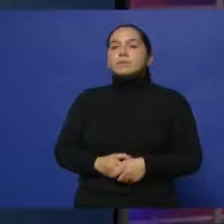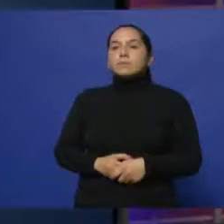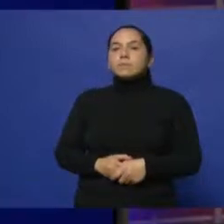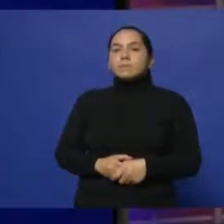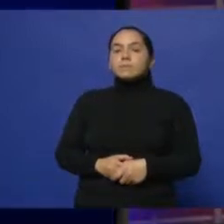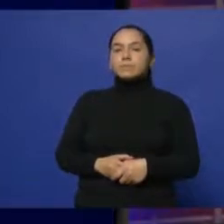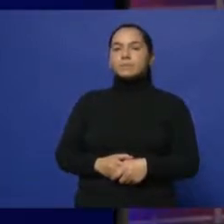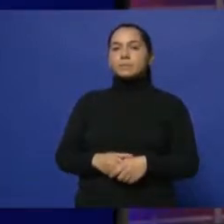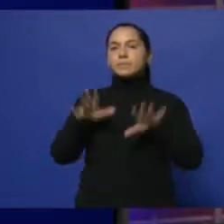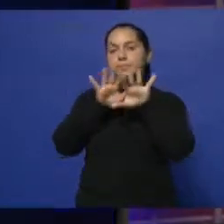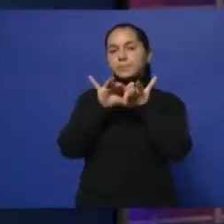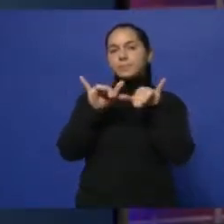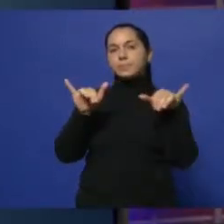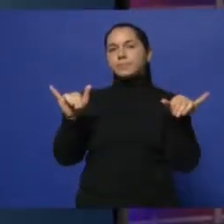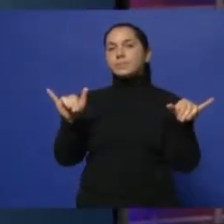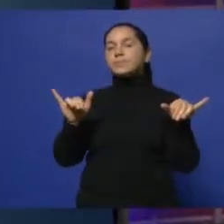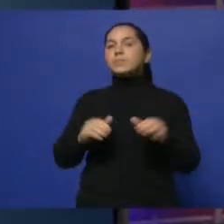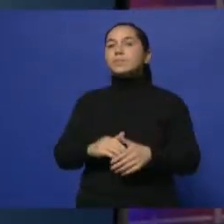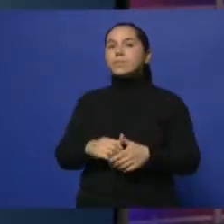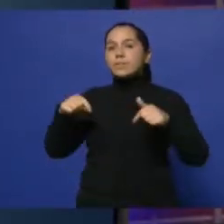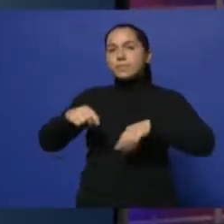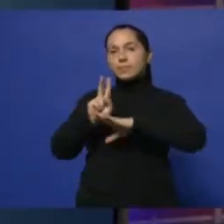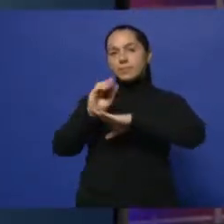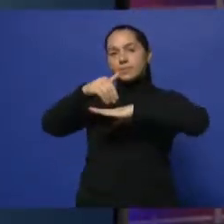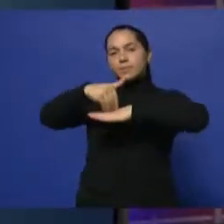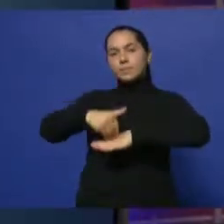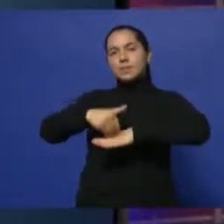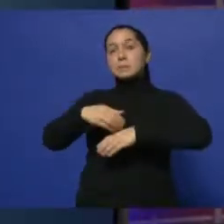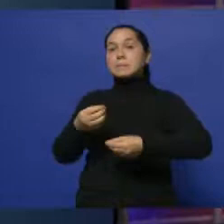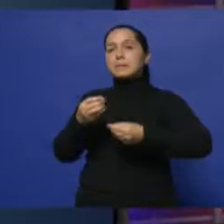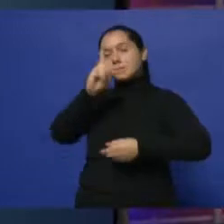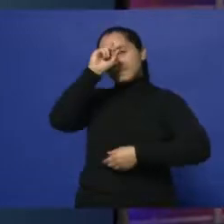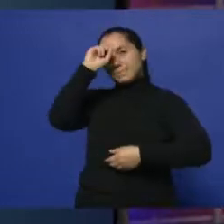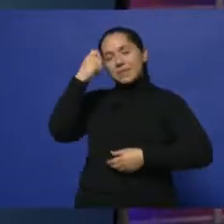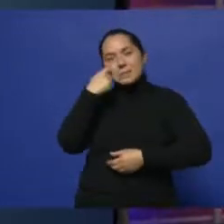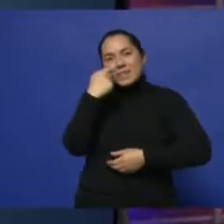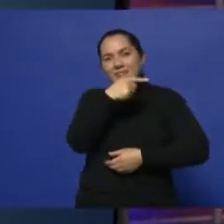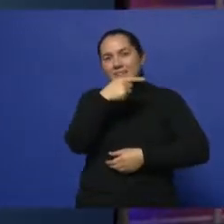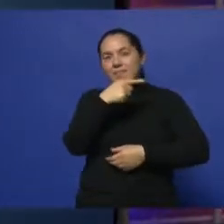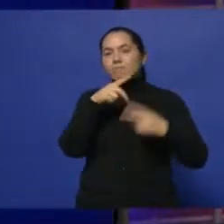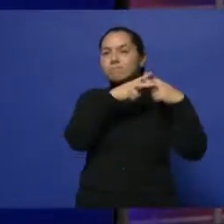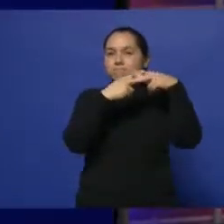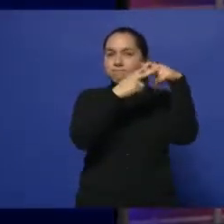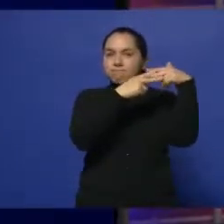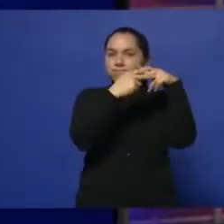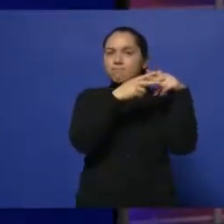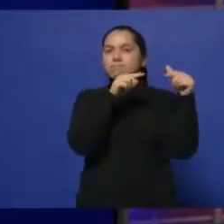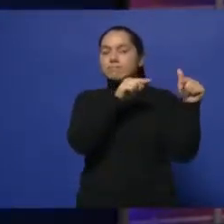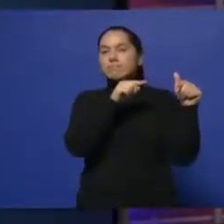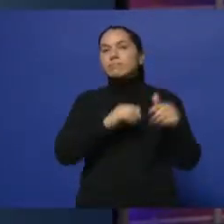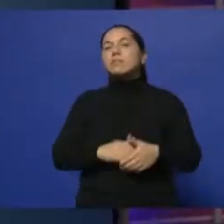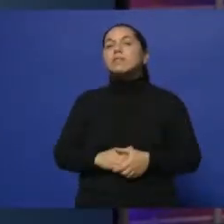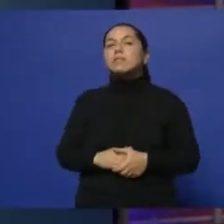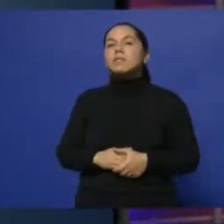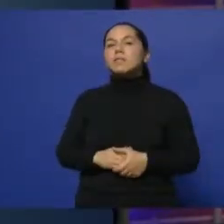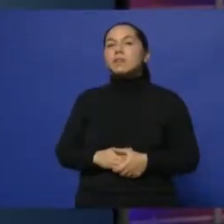Con la información nos metemos nuevamente en terreno de Villa María, hablamos del viejo hospital, las refacciones que continúan para todo lo que va a generarse en el lugar